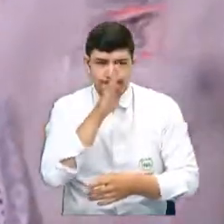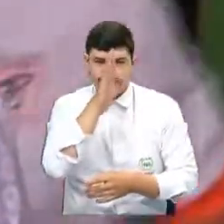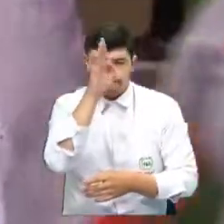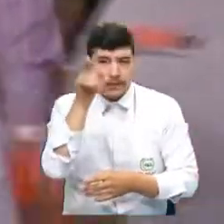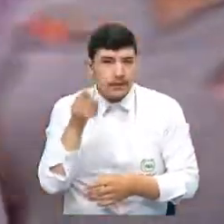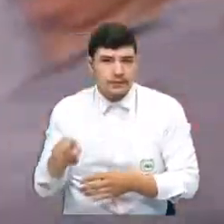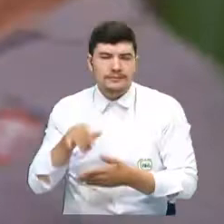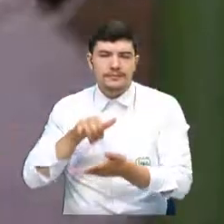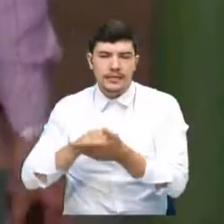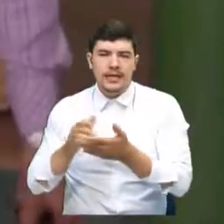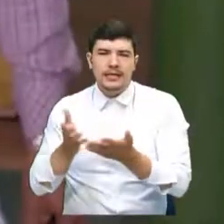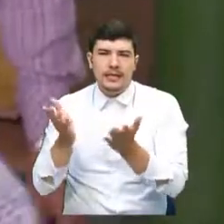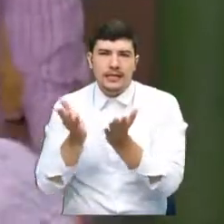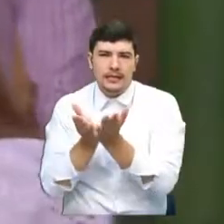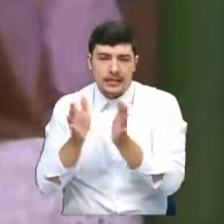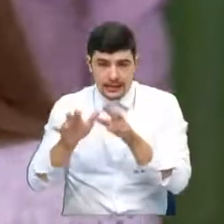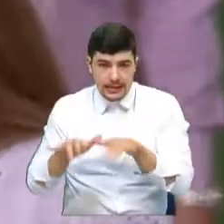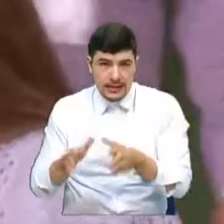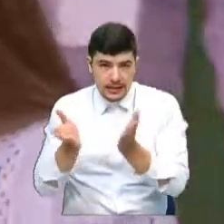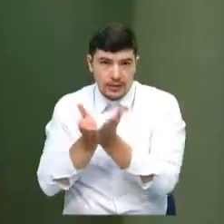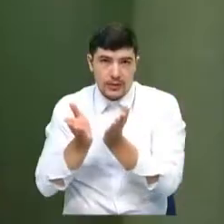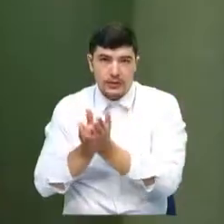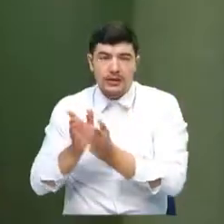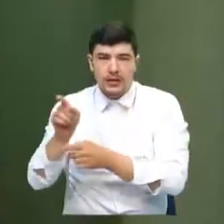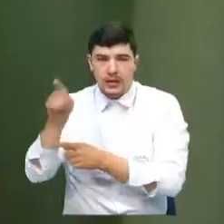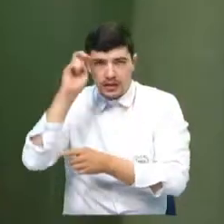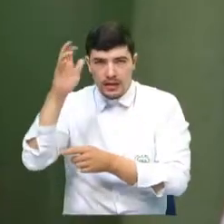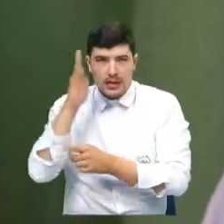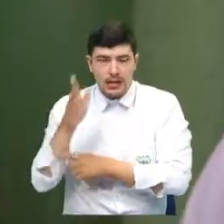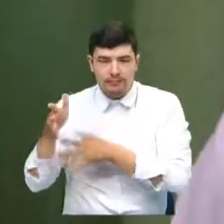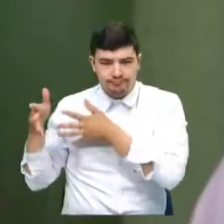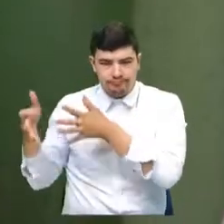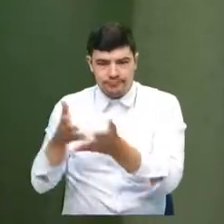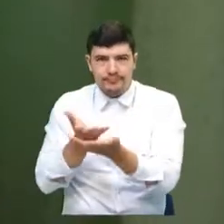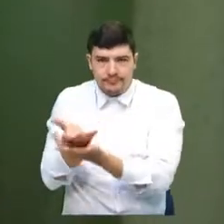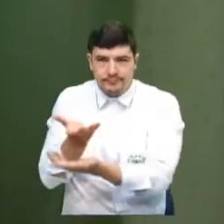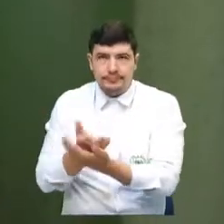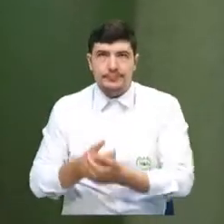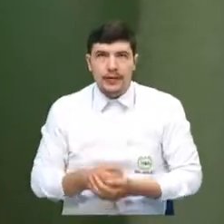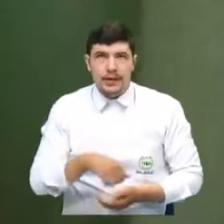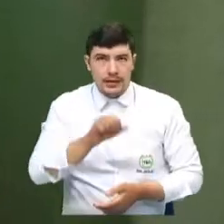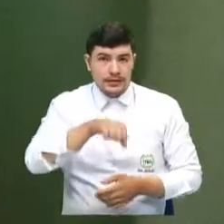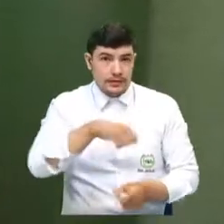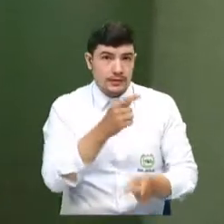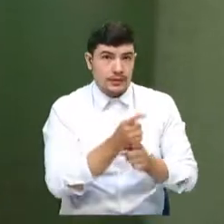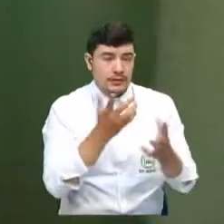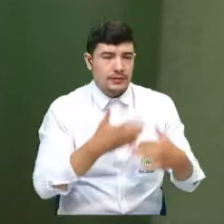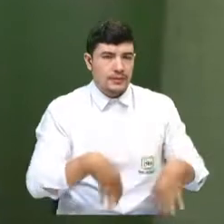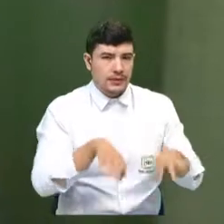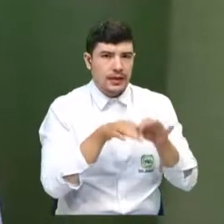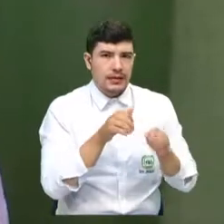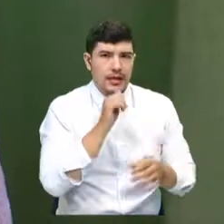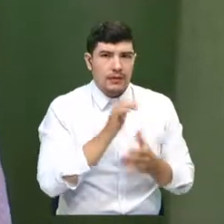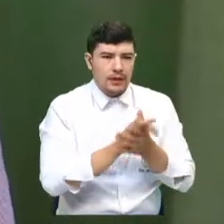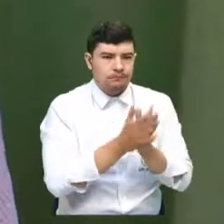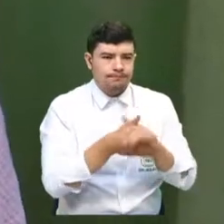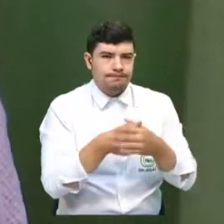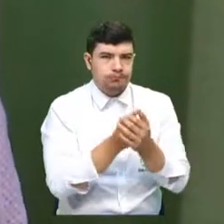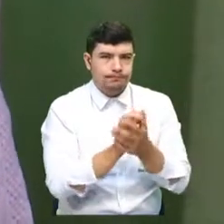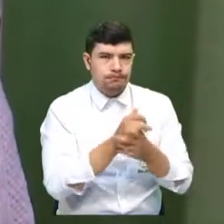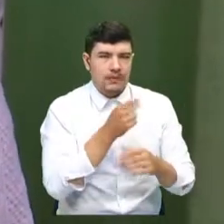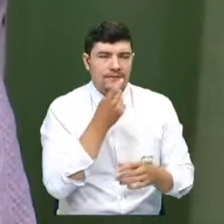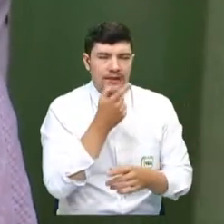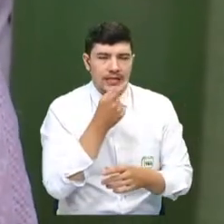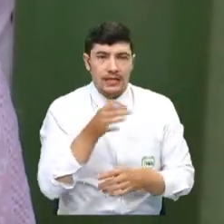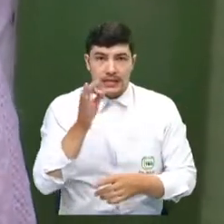secretaría de educación del norte de santander se han emitido definitivamente el lavado de manos hace que esto sea mucho más fácil si